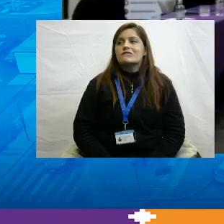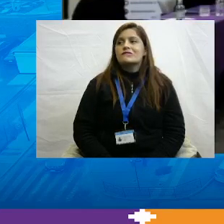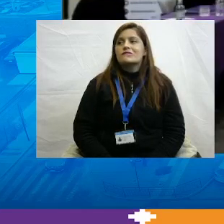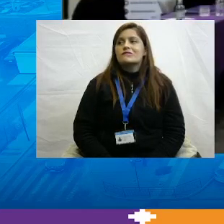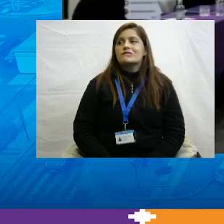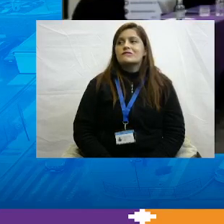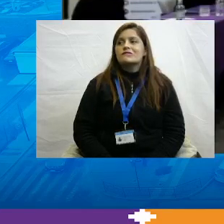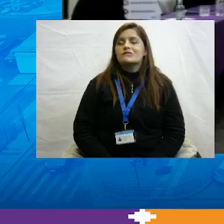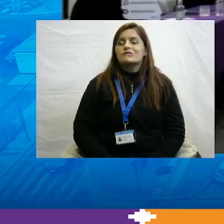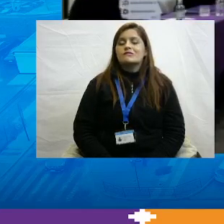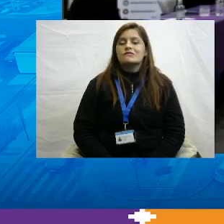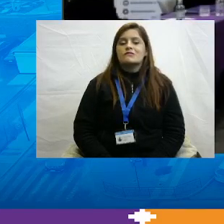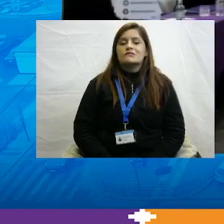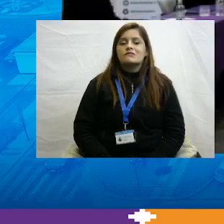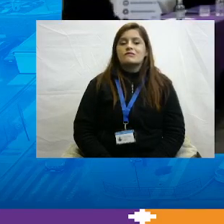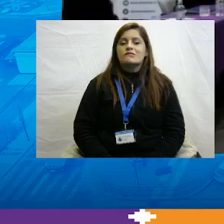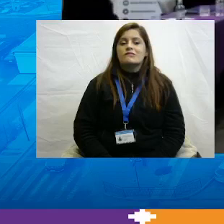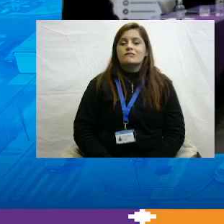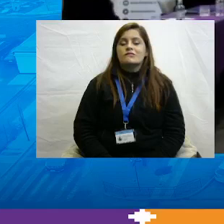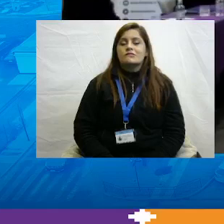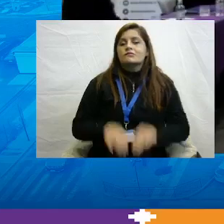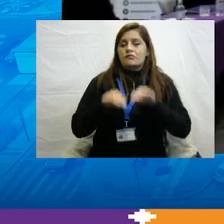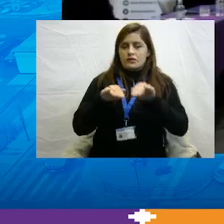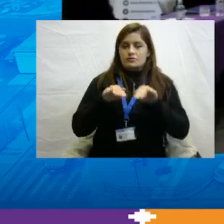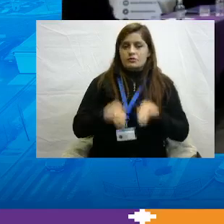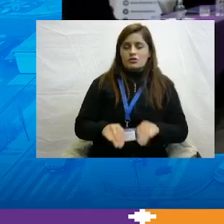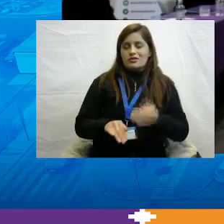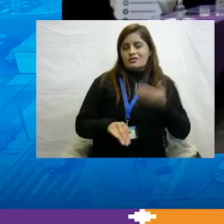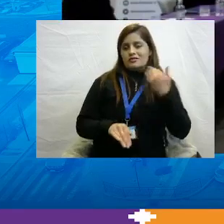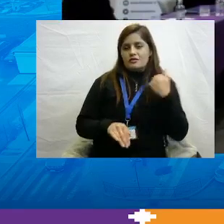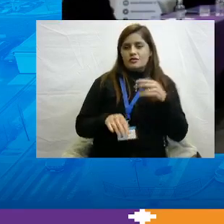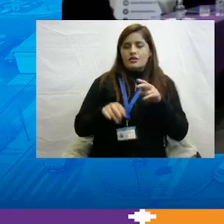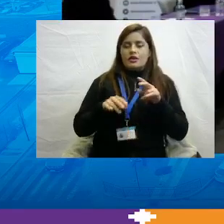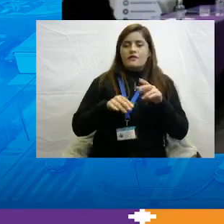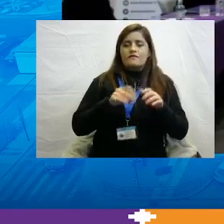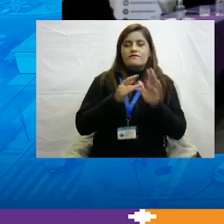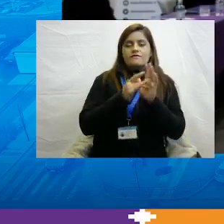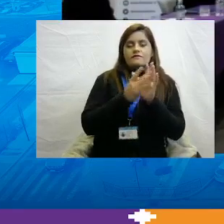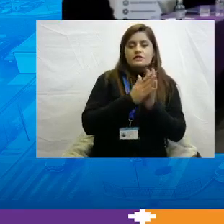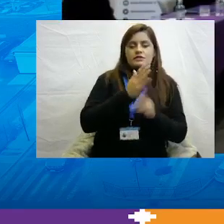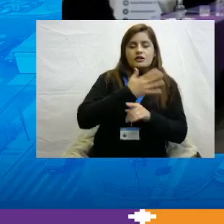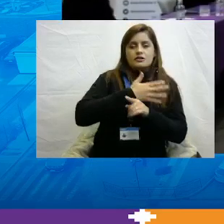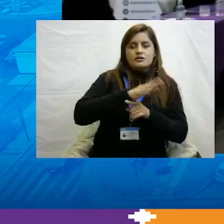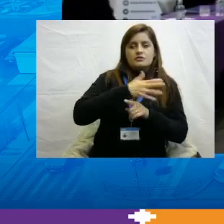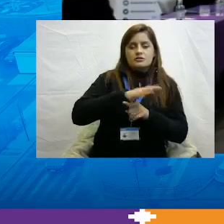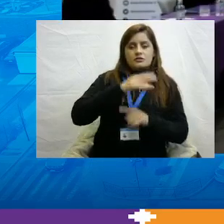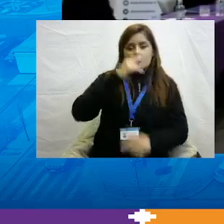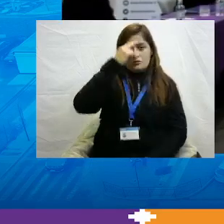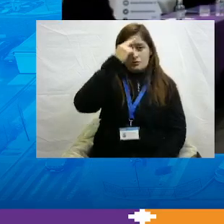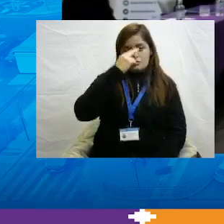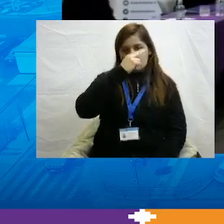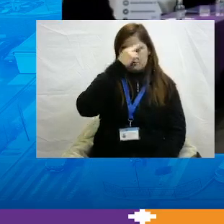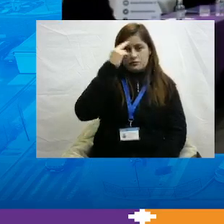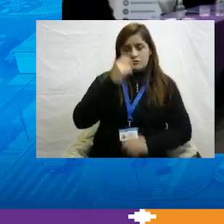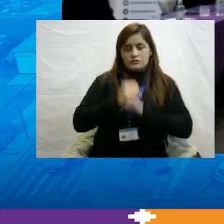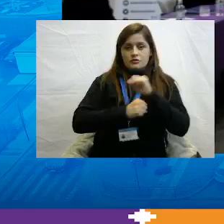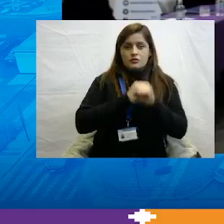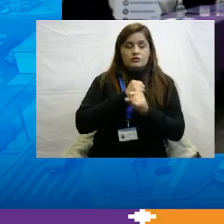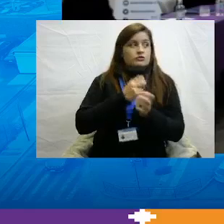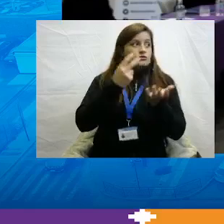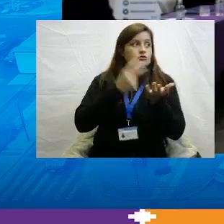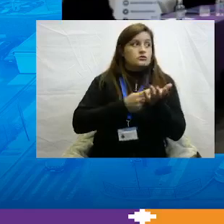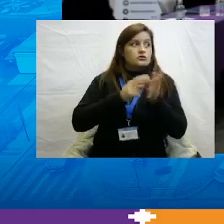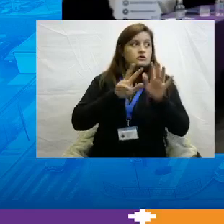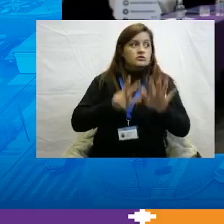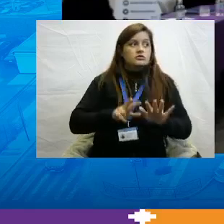Aguilar demanda la declaración de relación laboral desde el 15 de marzo del año 2018 al